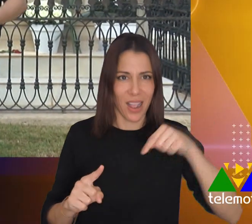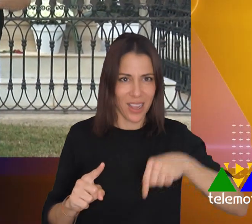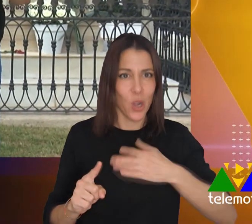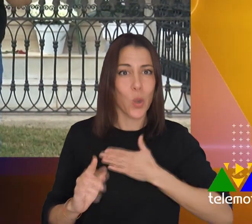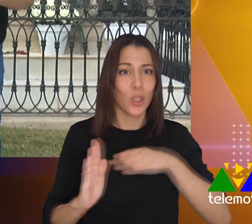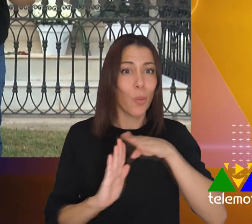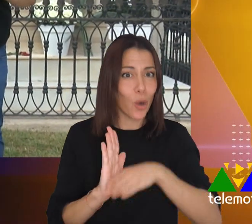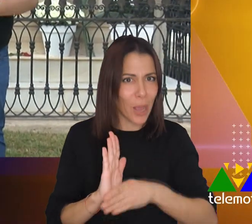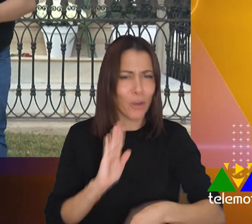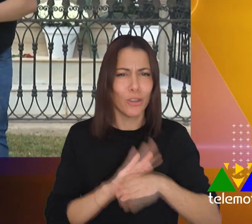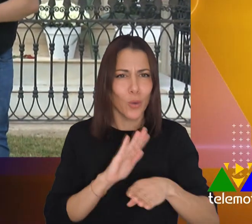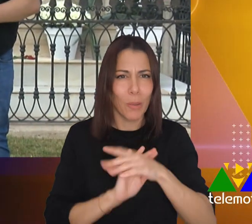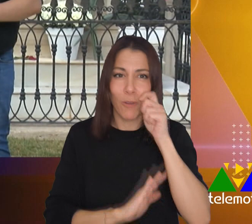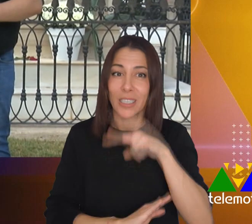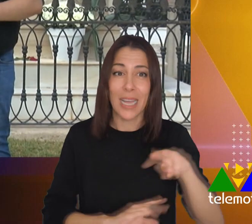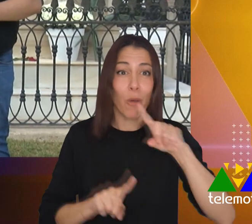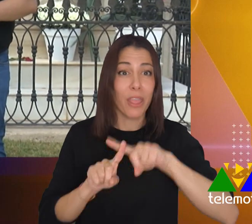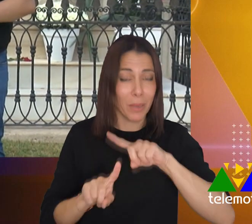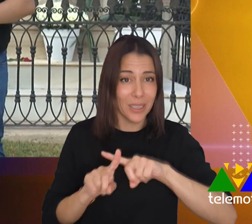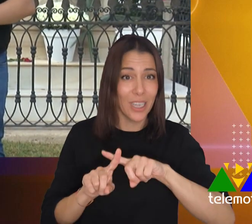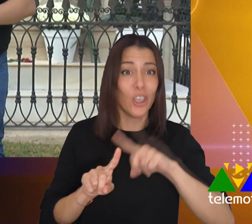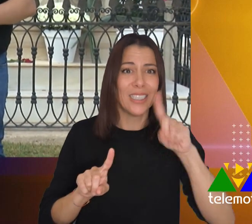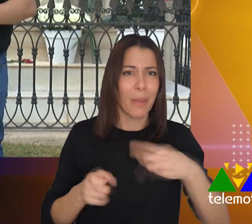donde seguiremos visitando nuestro cementerio y por tanto